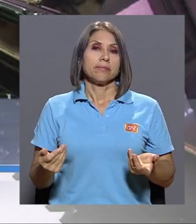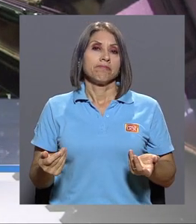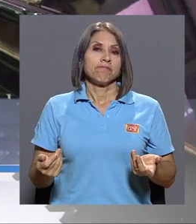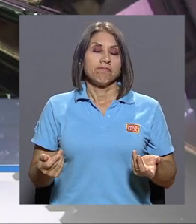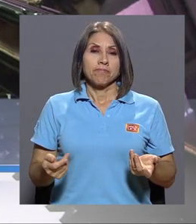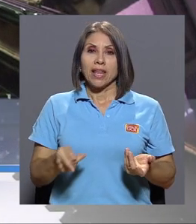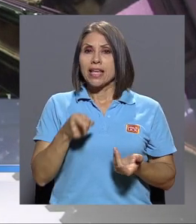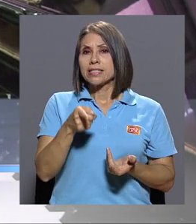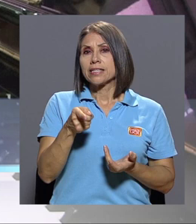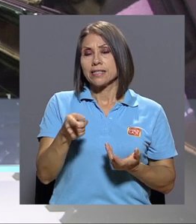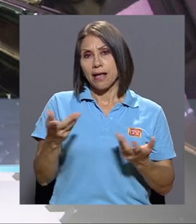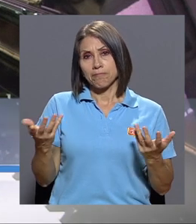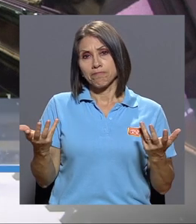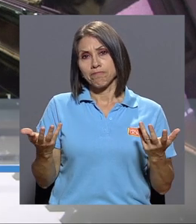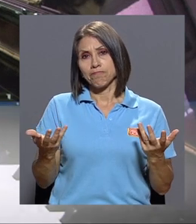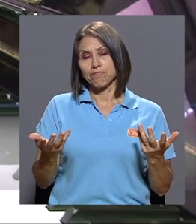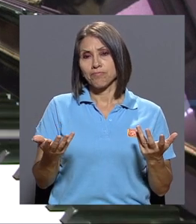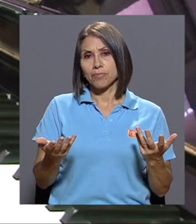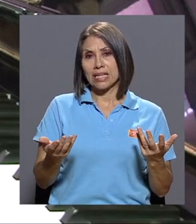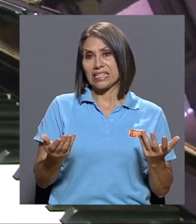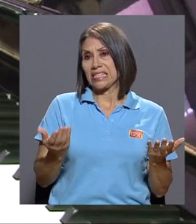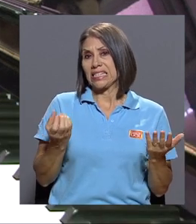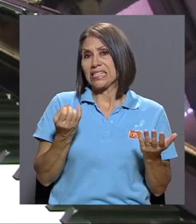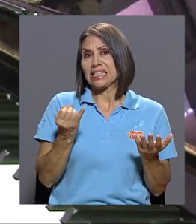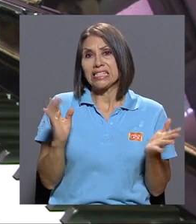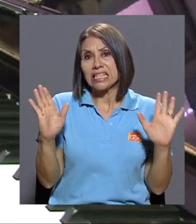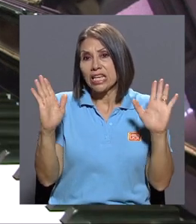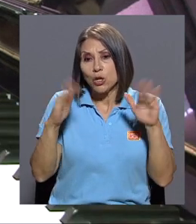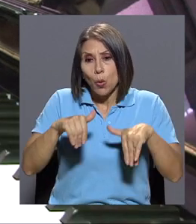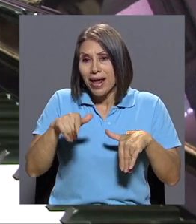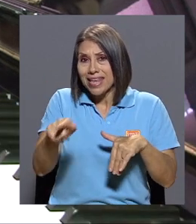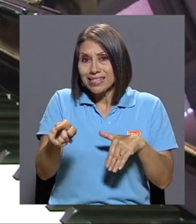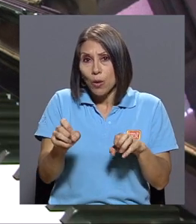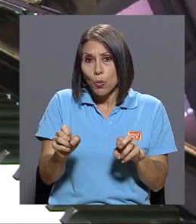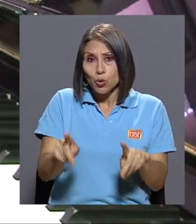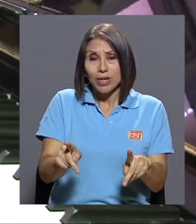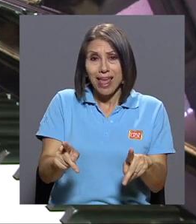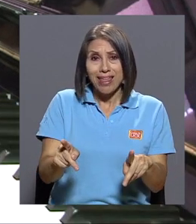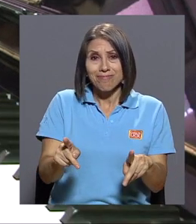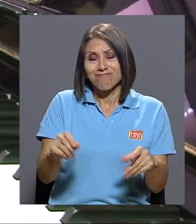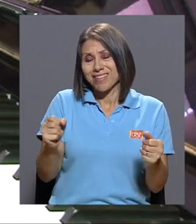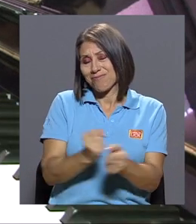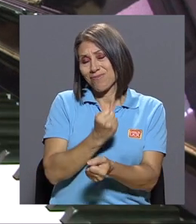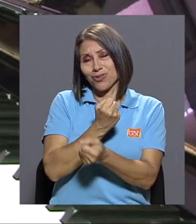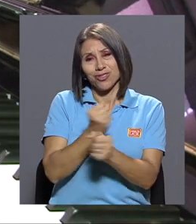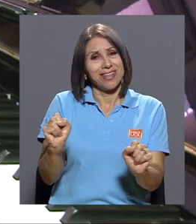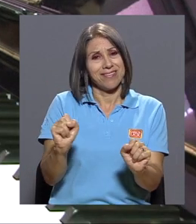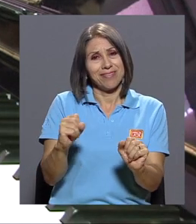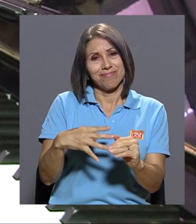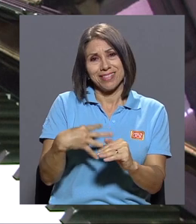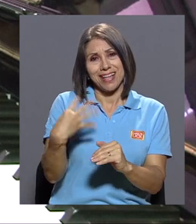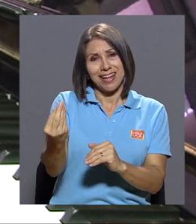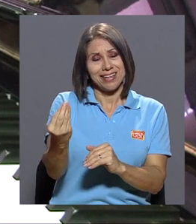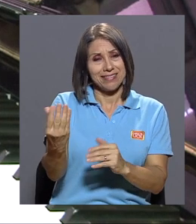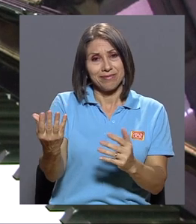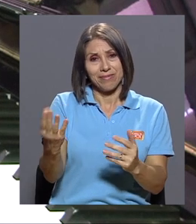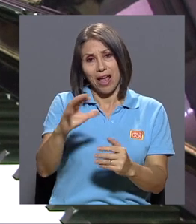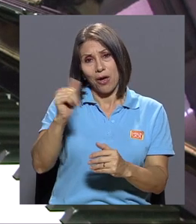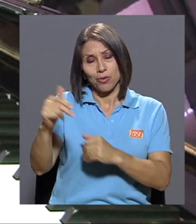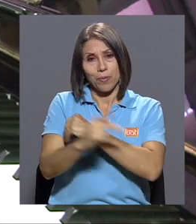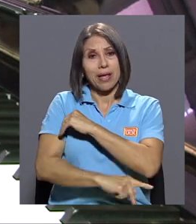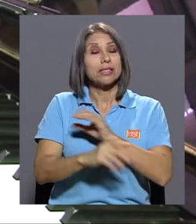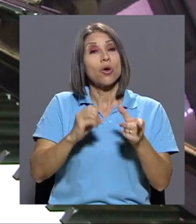y es esa esa plataforma es imposible ver a salir de costa rica o por lo menos